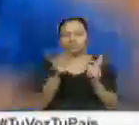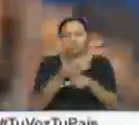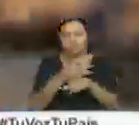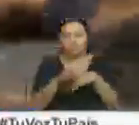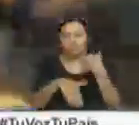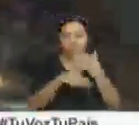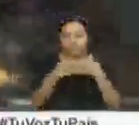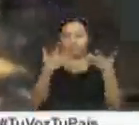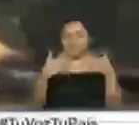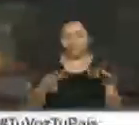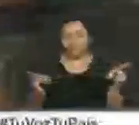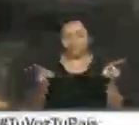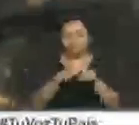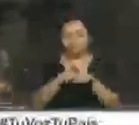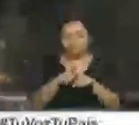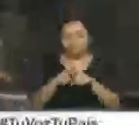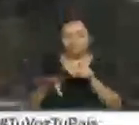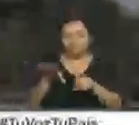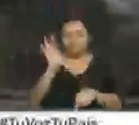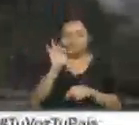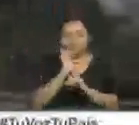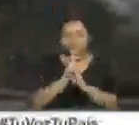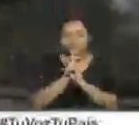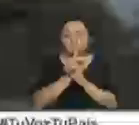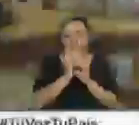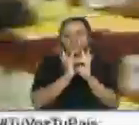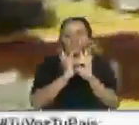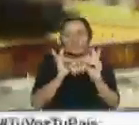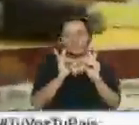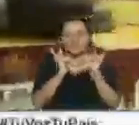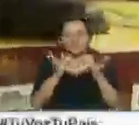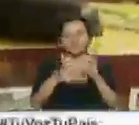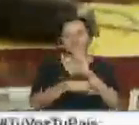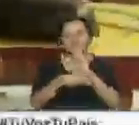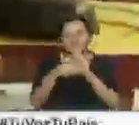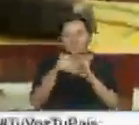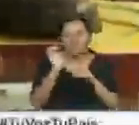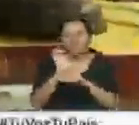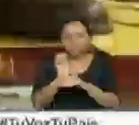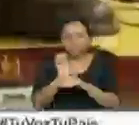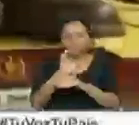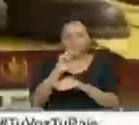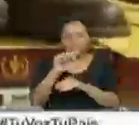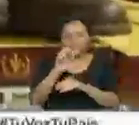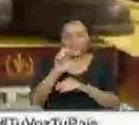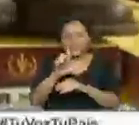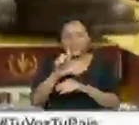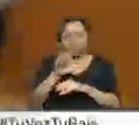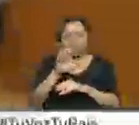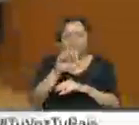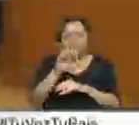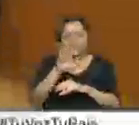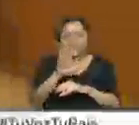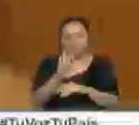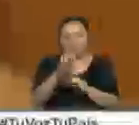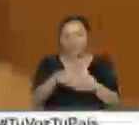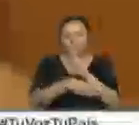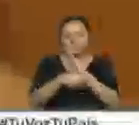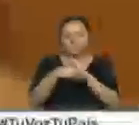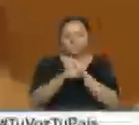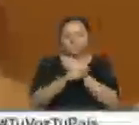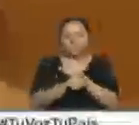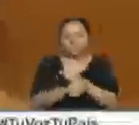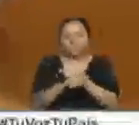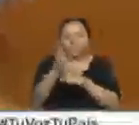productos, los mismos que son elegidos por las instituciones públicas como Petroecuador, CENEL, CNT, Petroamazonas,